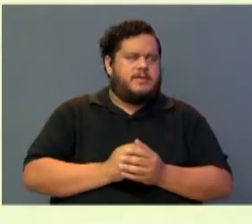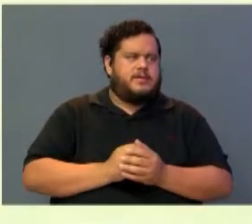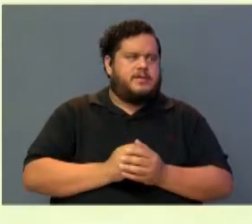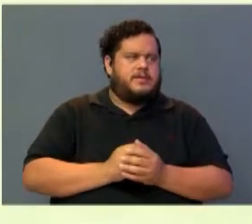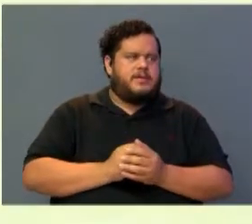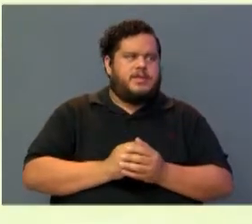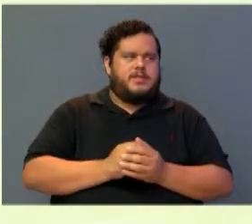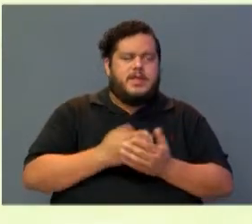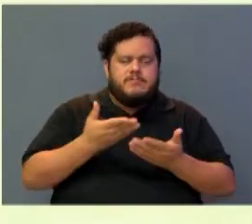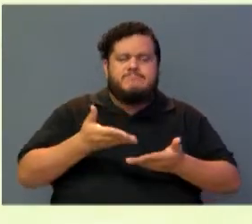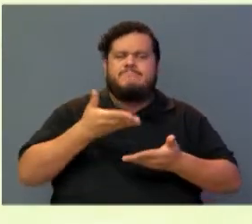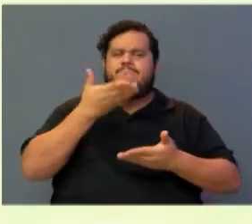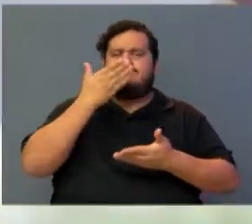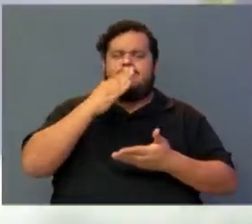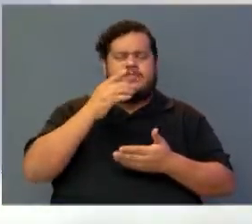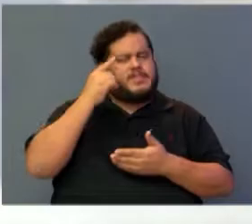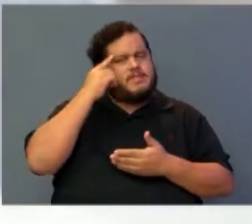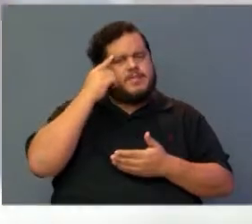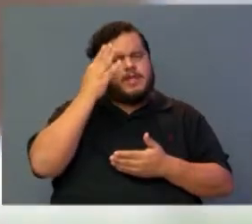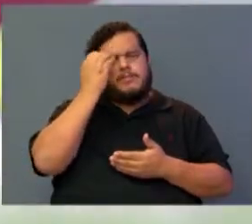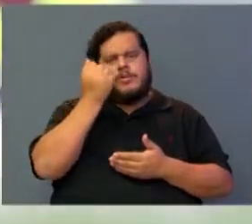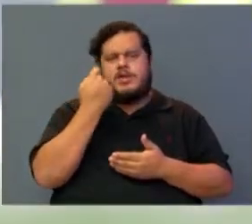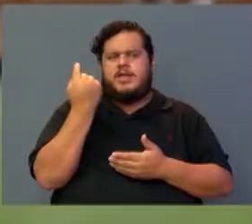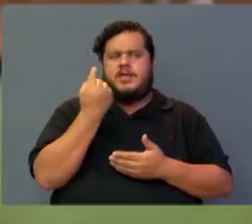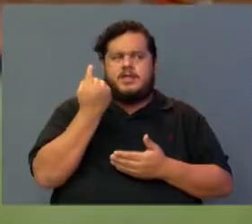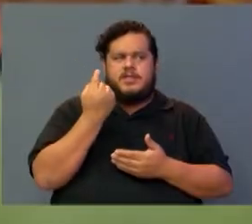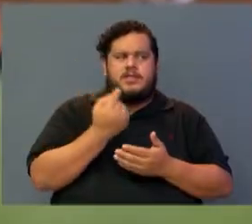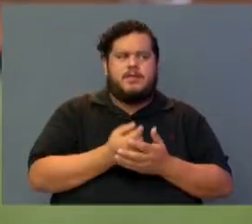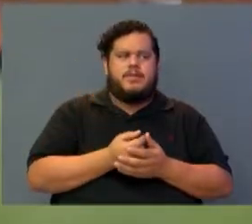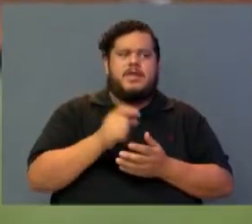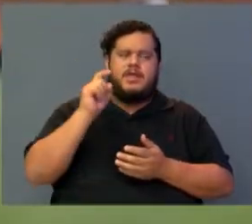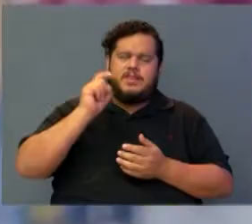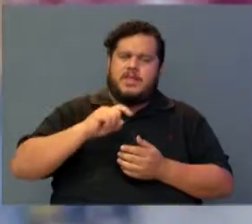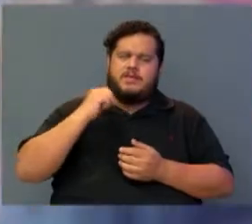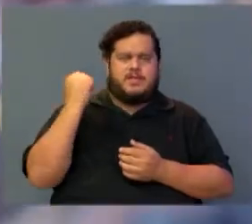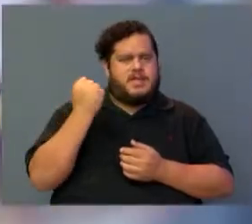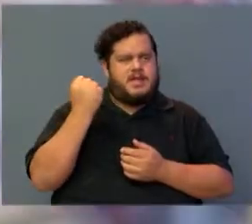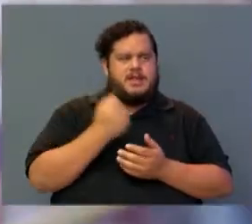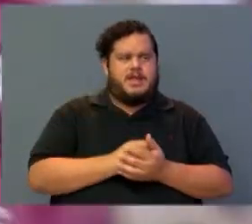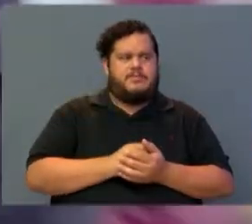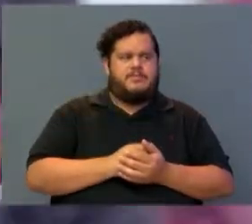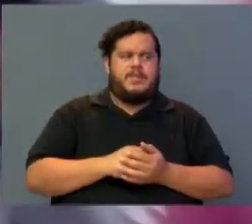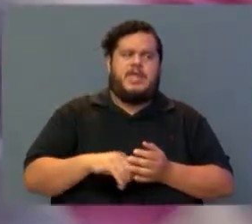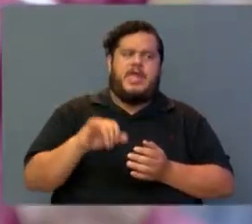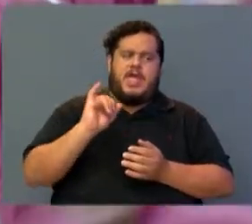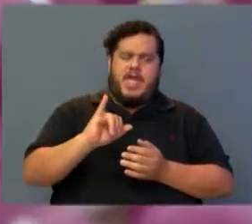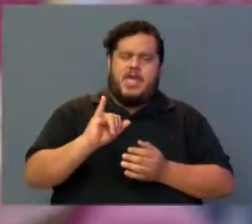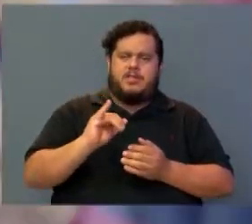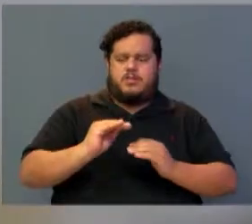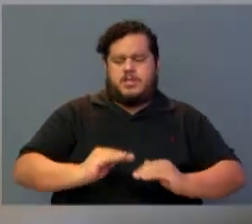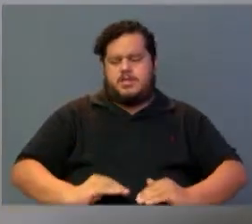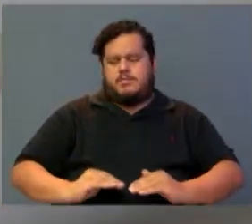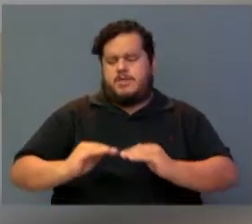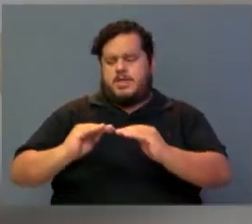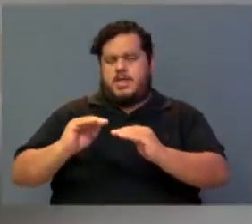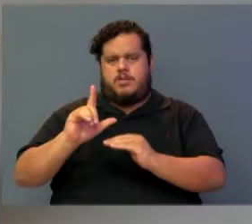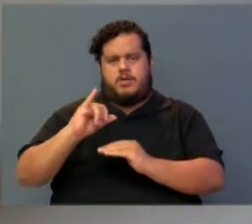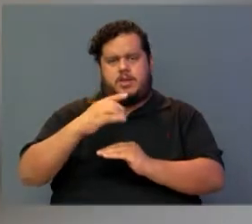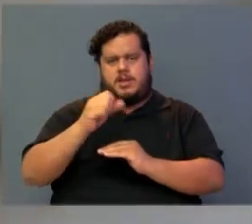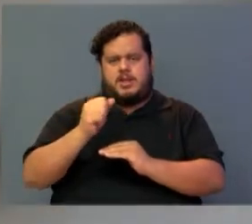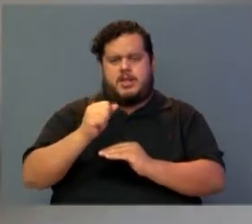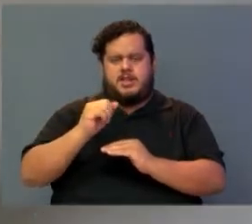de respirar, de pensar, porque siempre tenés que ganar. Siempre eso desde pequeño, en las ligas menores, siempre había que